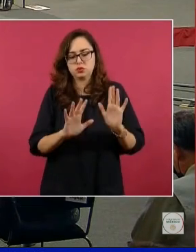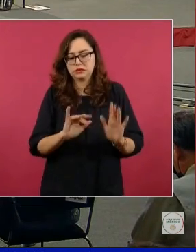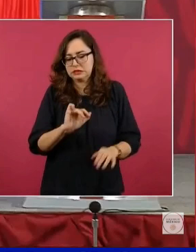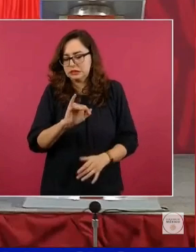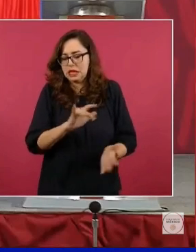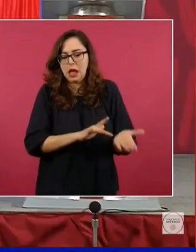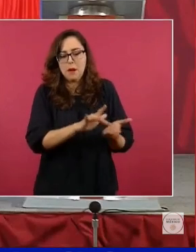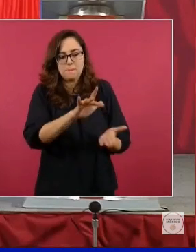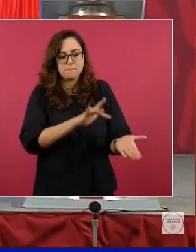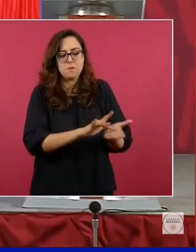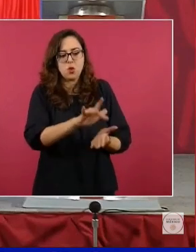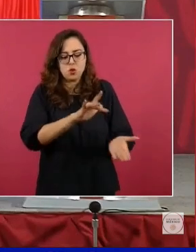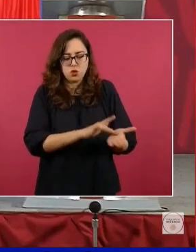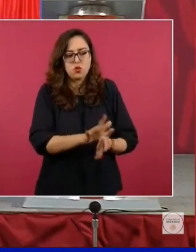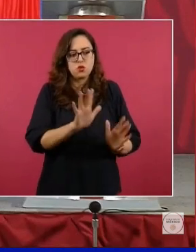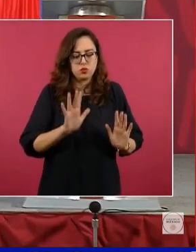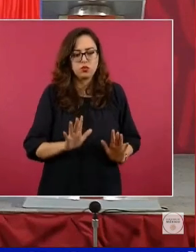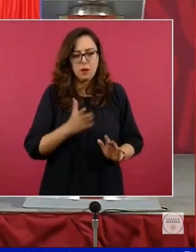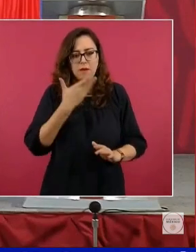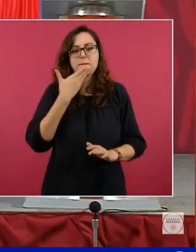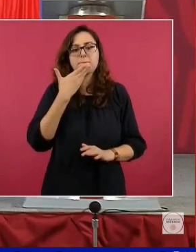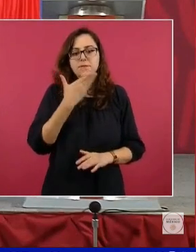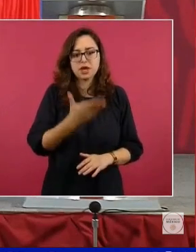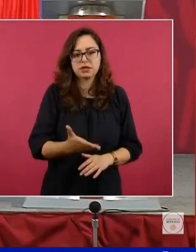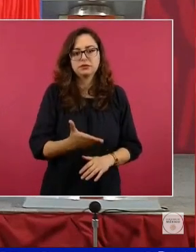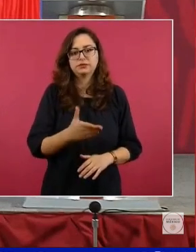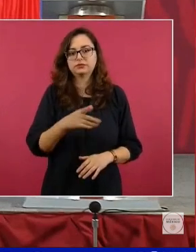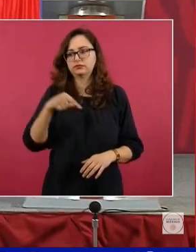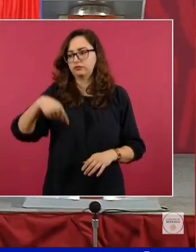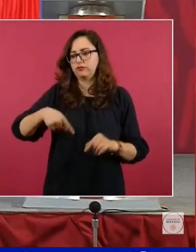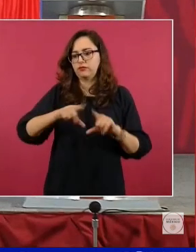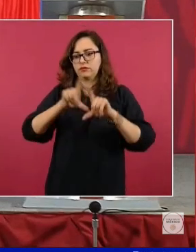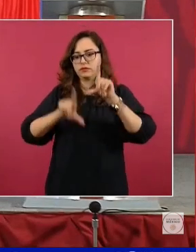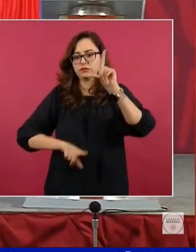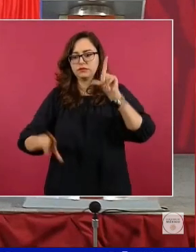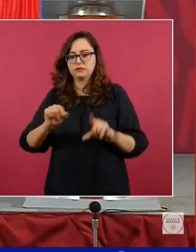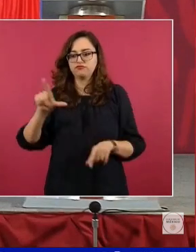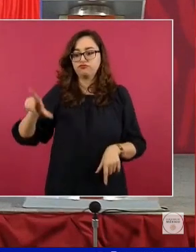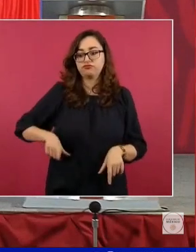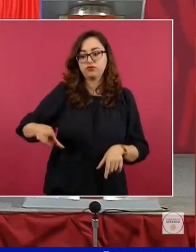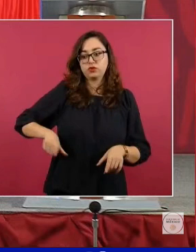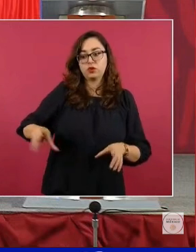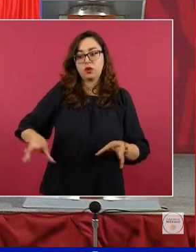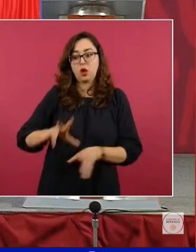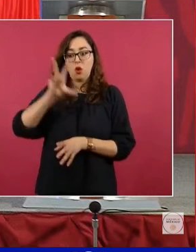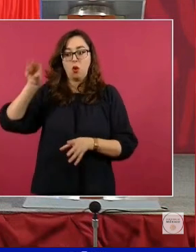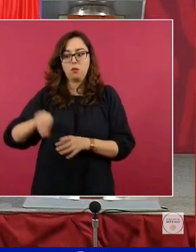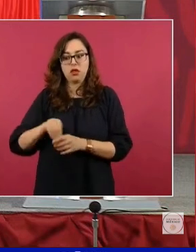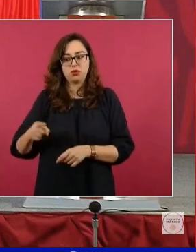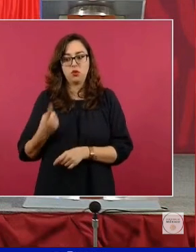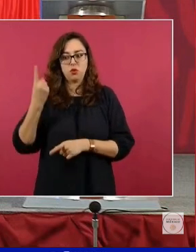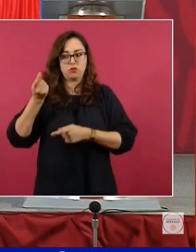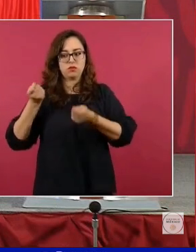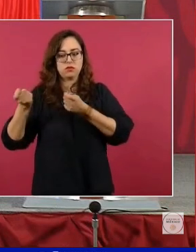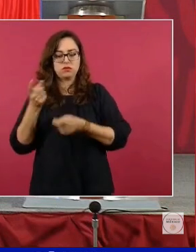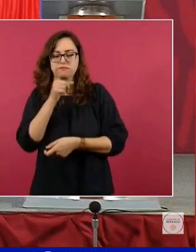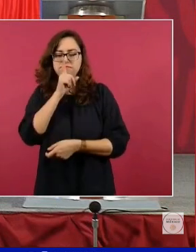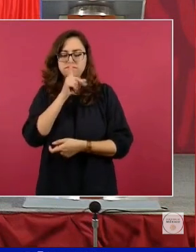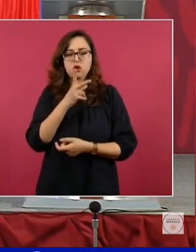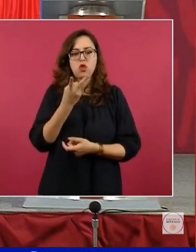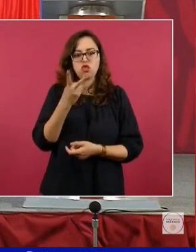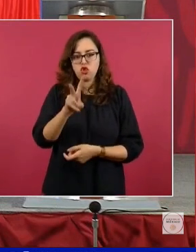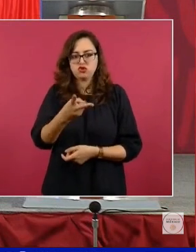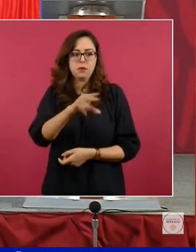apoyamos una economía mixta, no es el estatismo, se requiere de